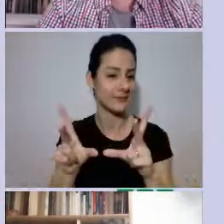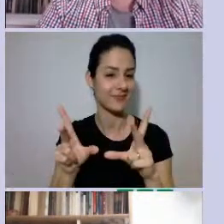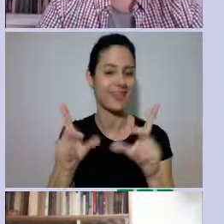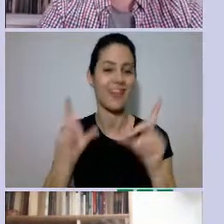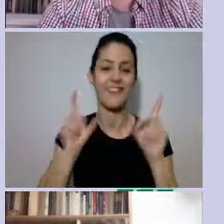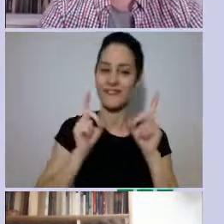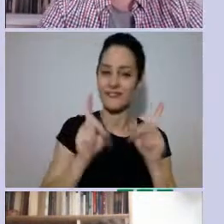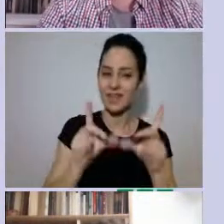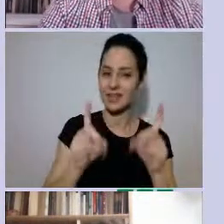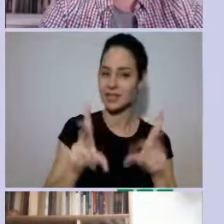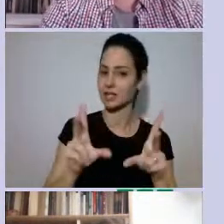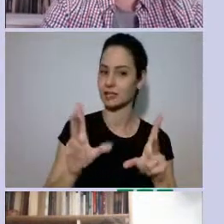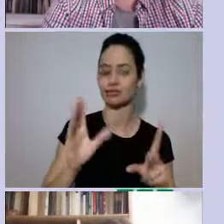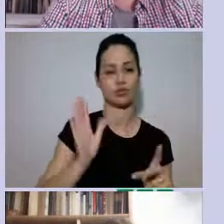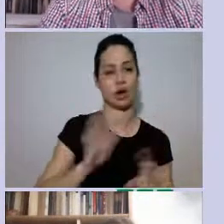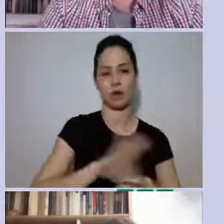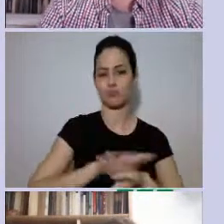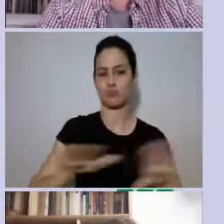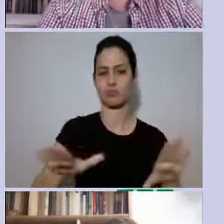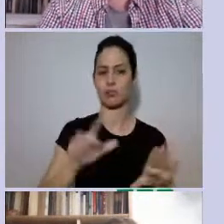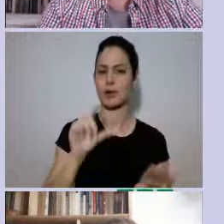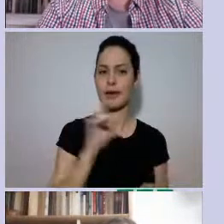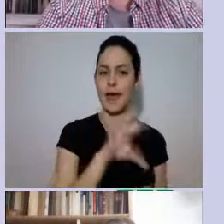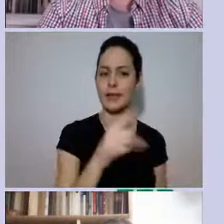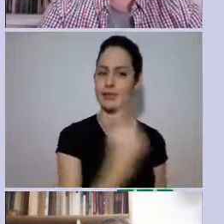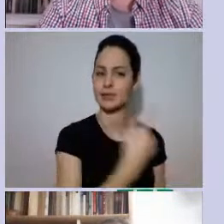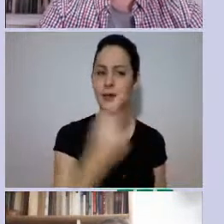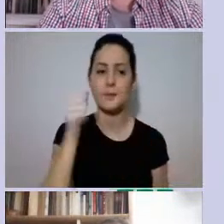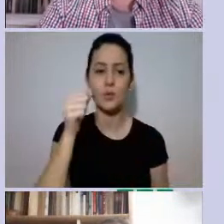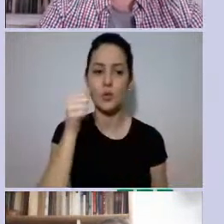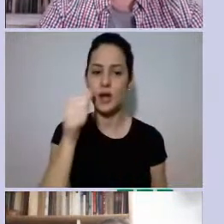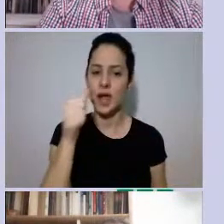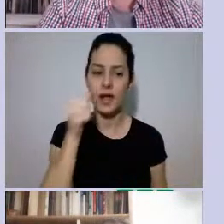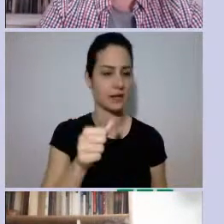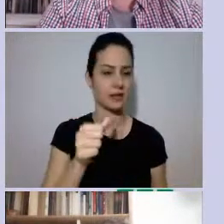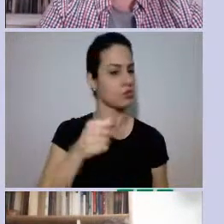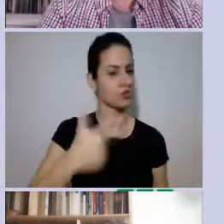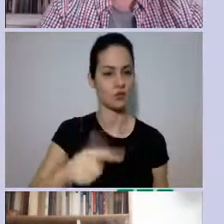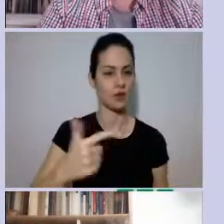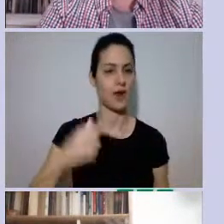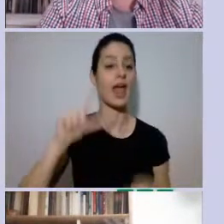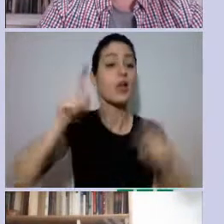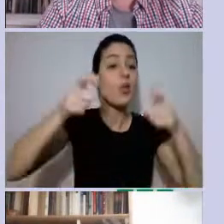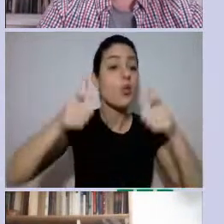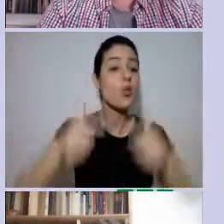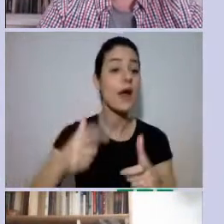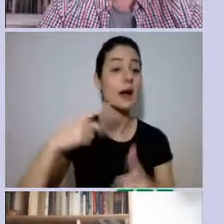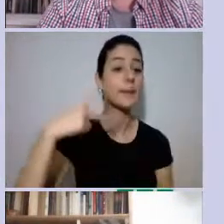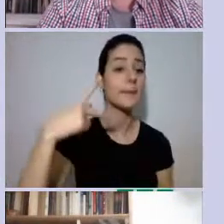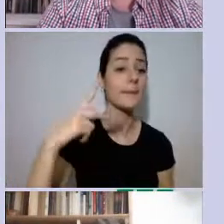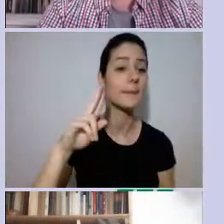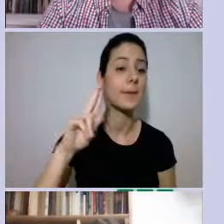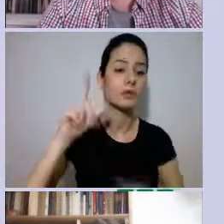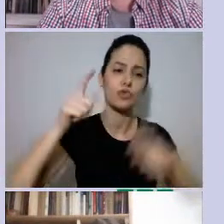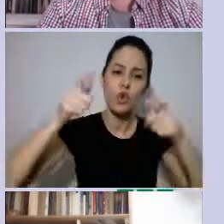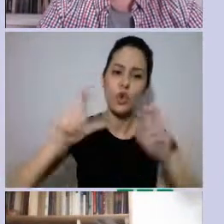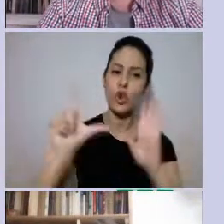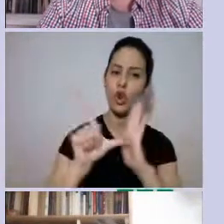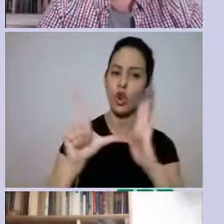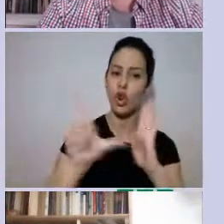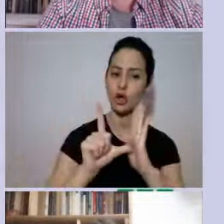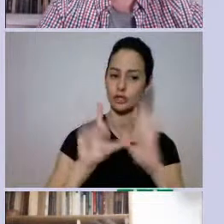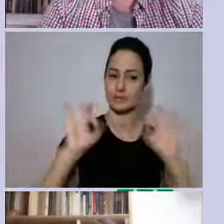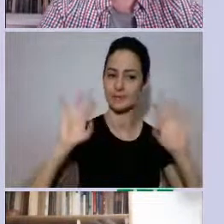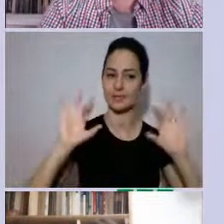no se realiza individualmente por estas mujeres, sino que tienen que ser pulquerías habilitadas. La pulquería es